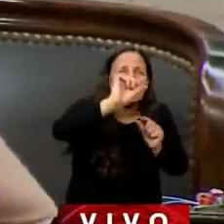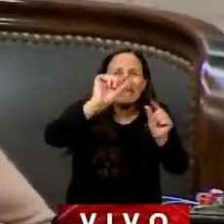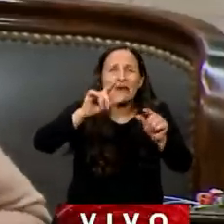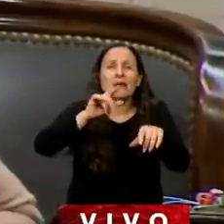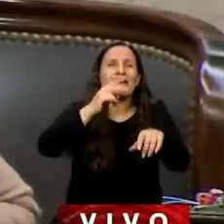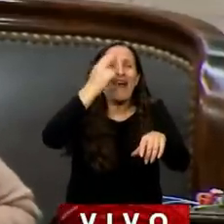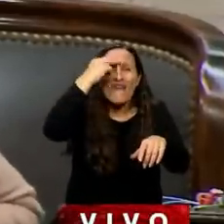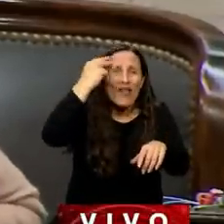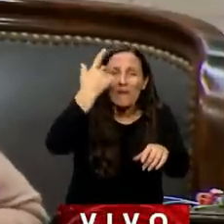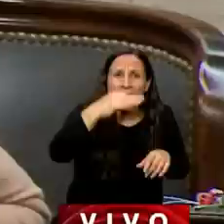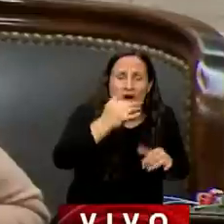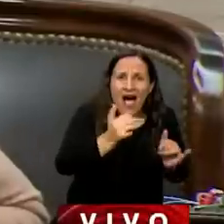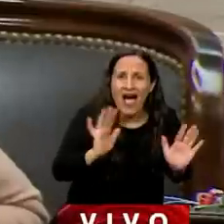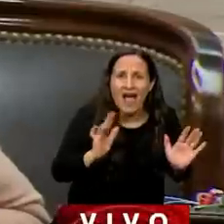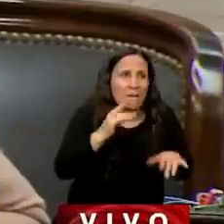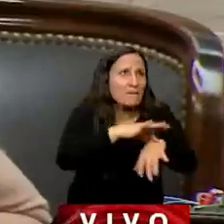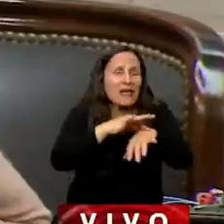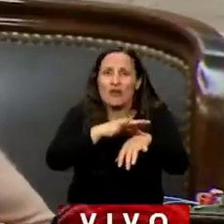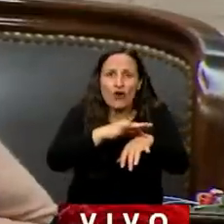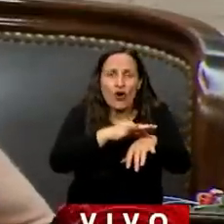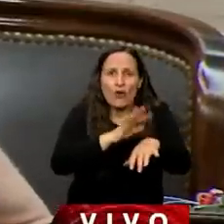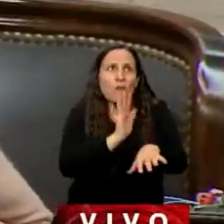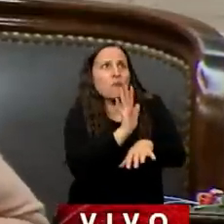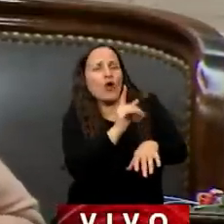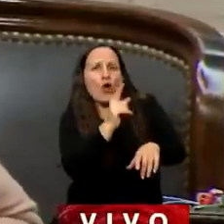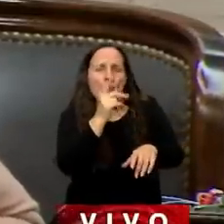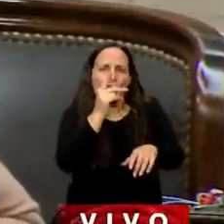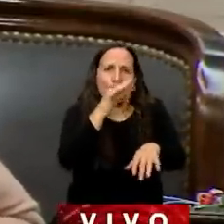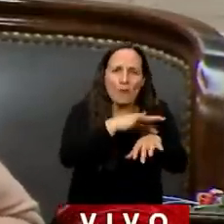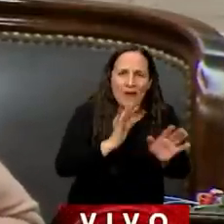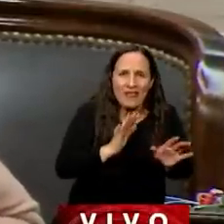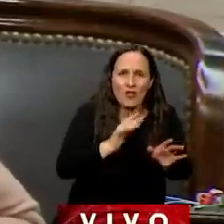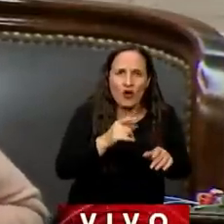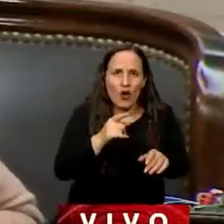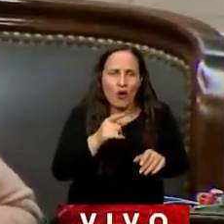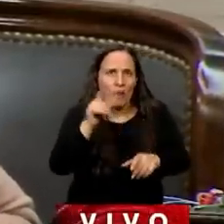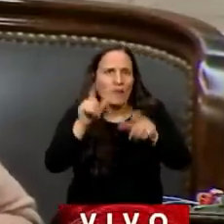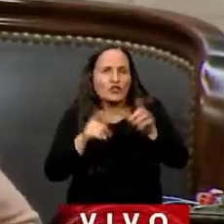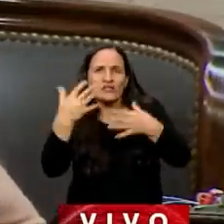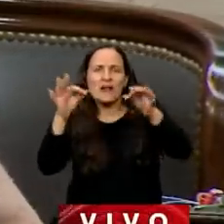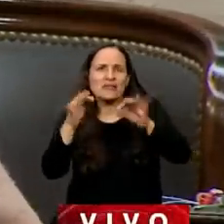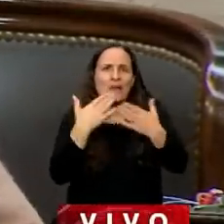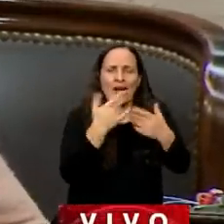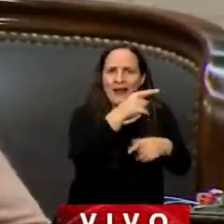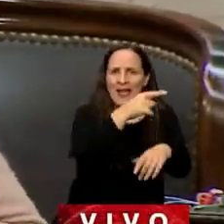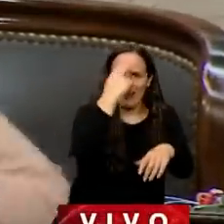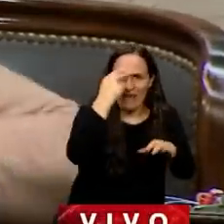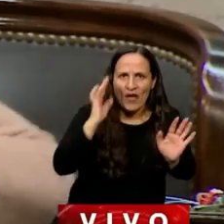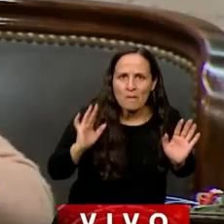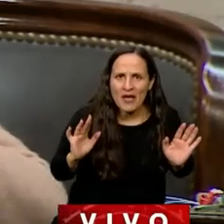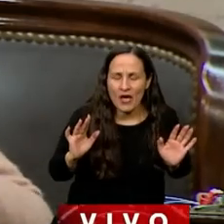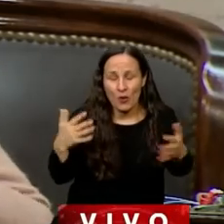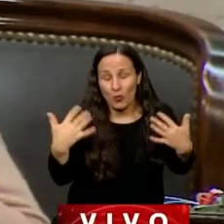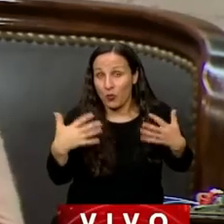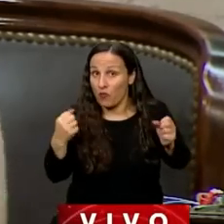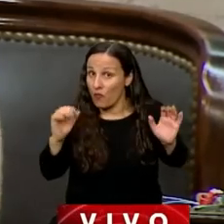médicos. Hacen de médicos y salvan vidas. Es muy fuerte y realmente tenemos